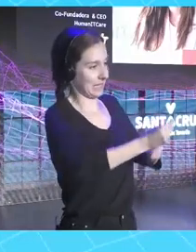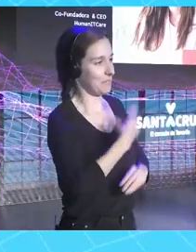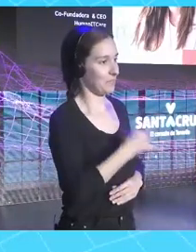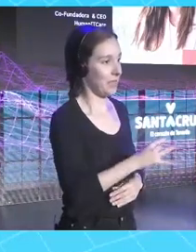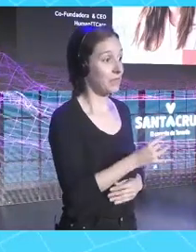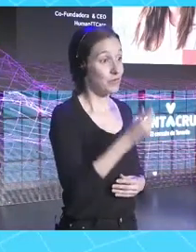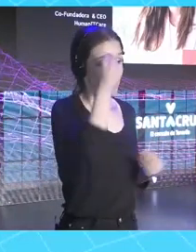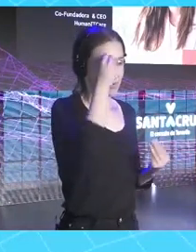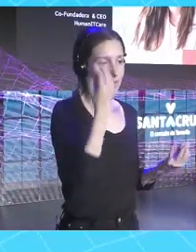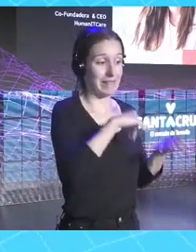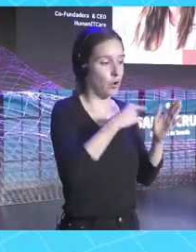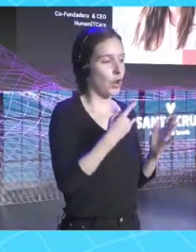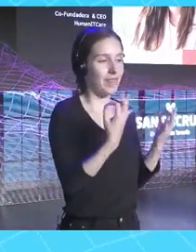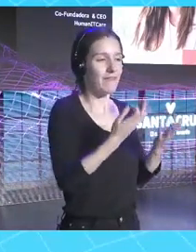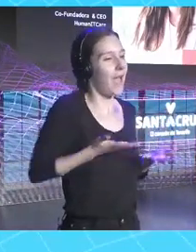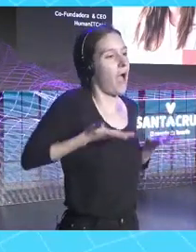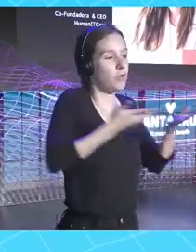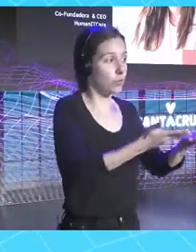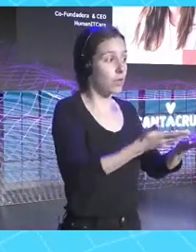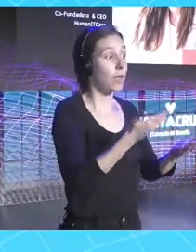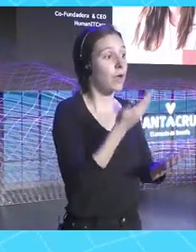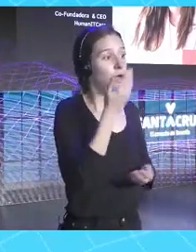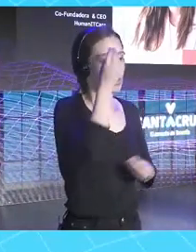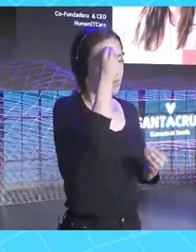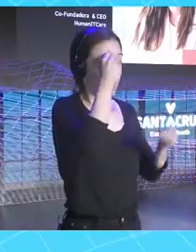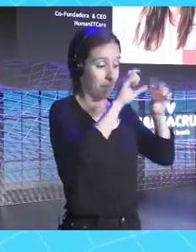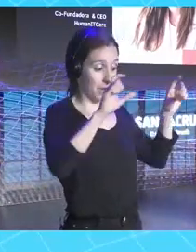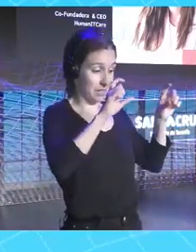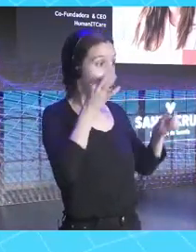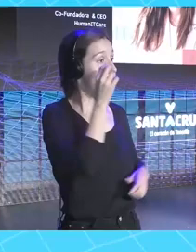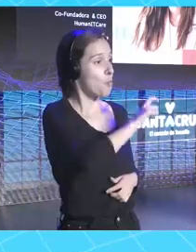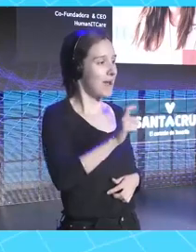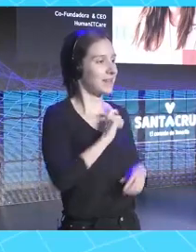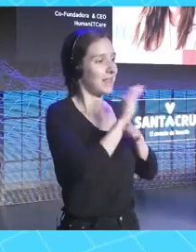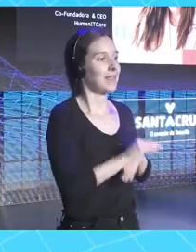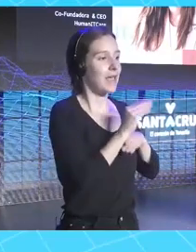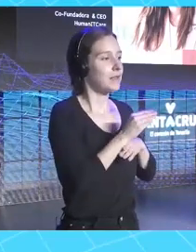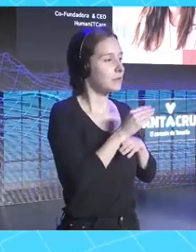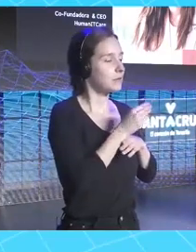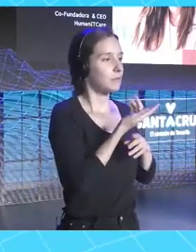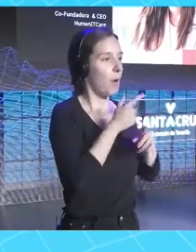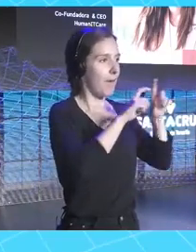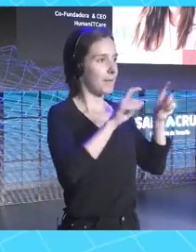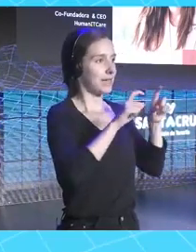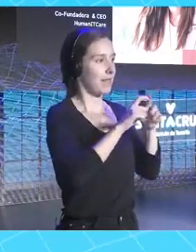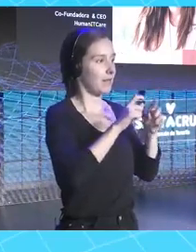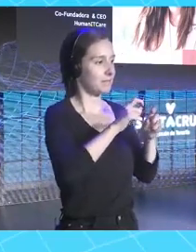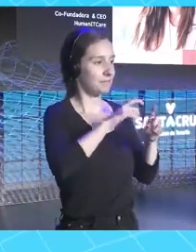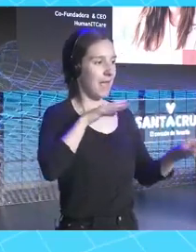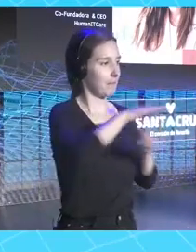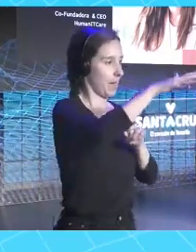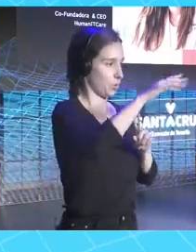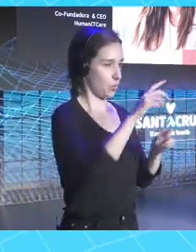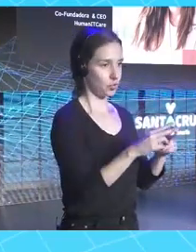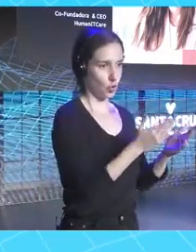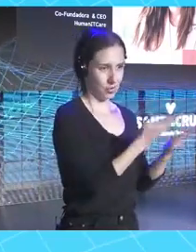dar algo es una ayuda no y yo Considero que humanística es una empresa de impacto social porque Más allá de la tecnología o de el negocio